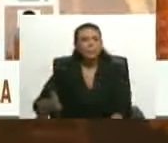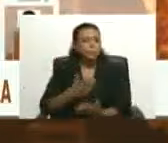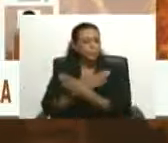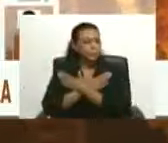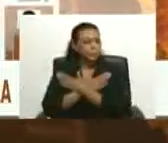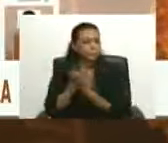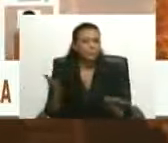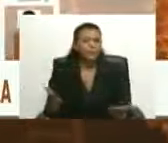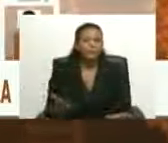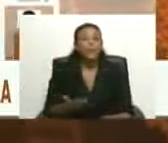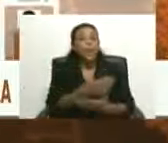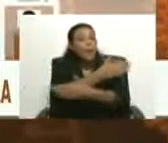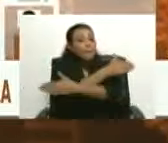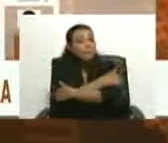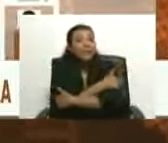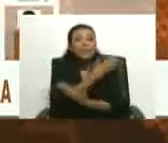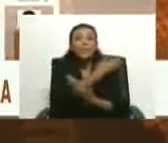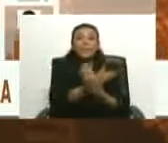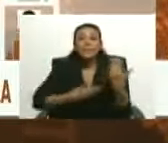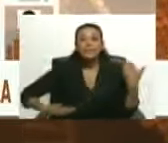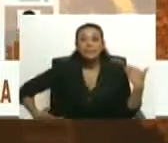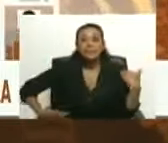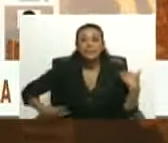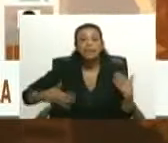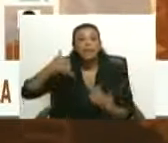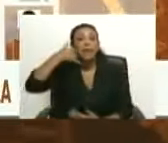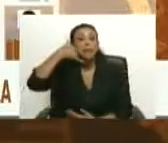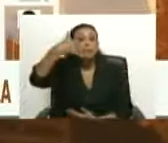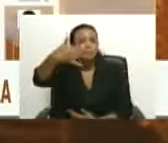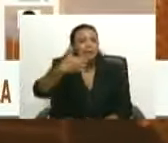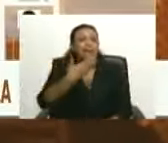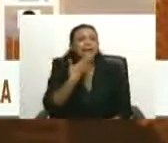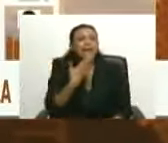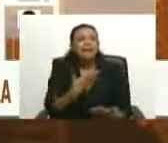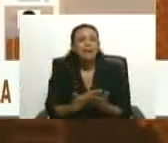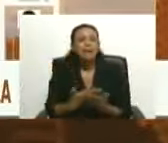Un abrazo, presidente. Gracias por la llamada.